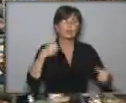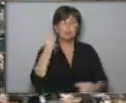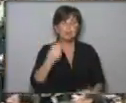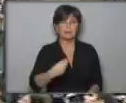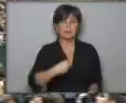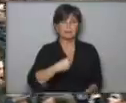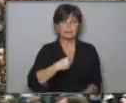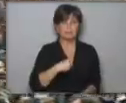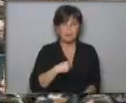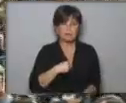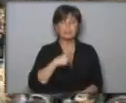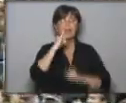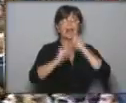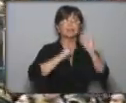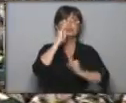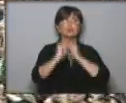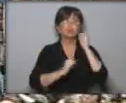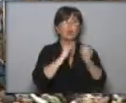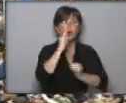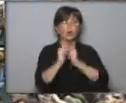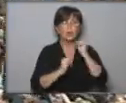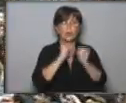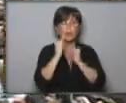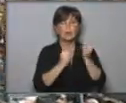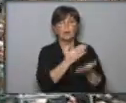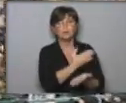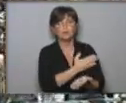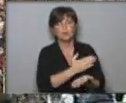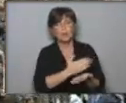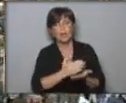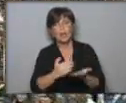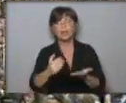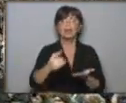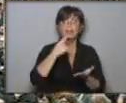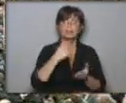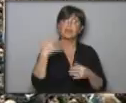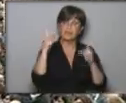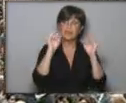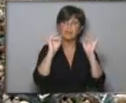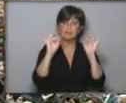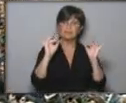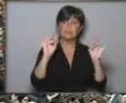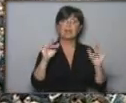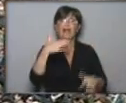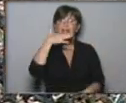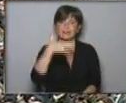Los acontecimientos de la historia tienen casi siempre una lectura compleja que a